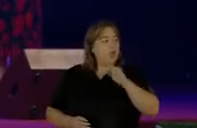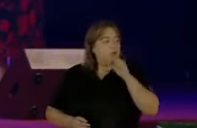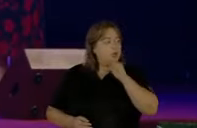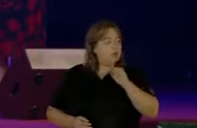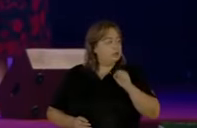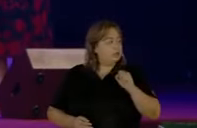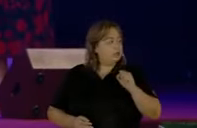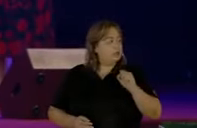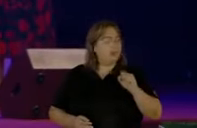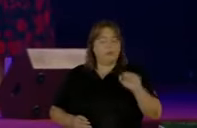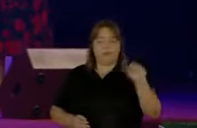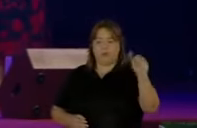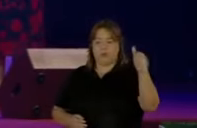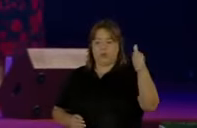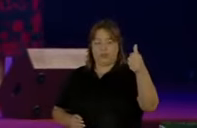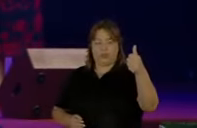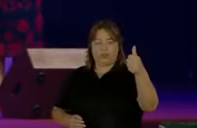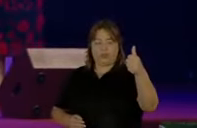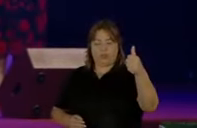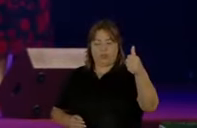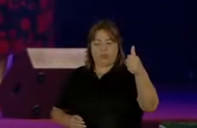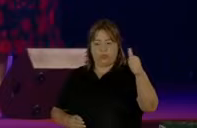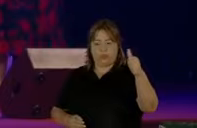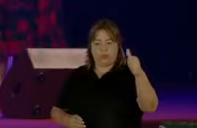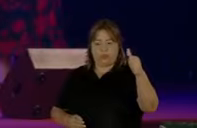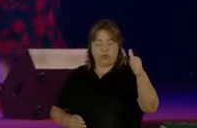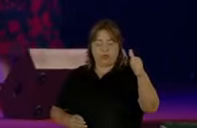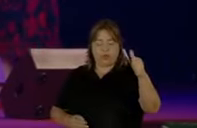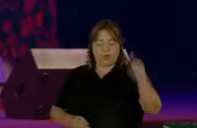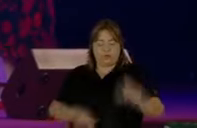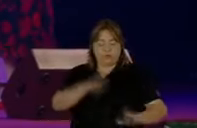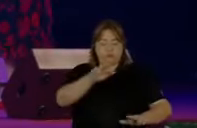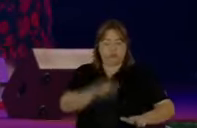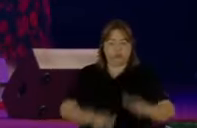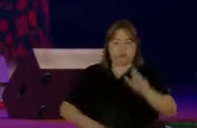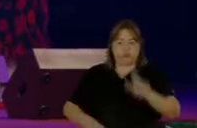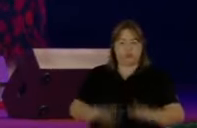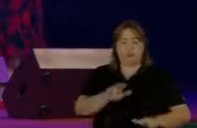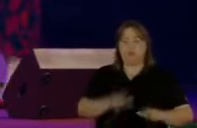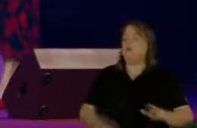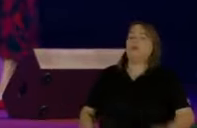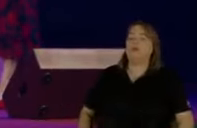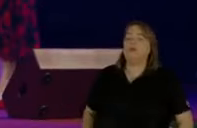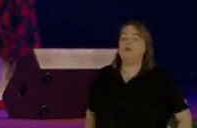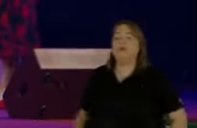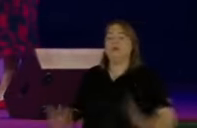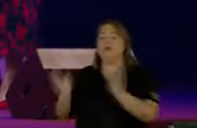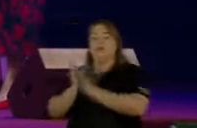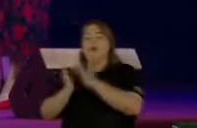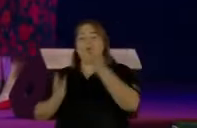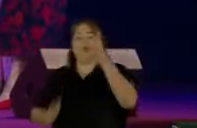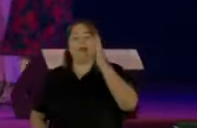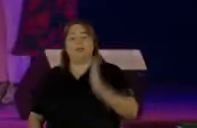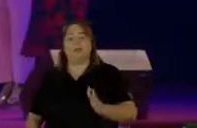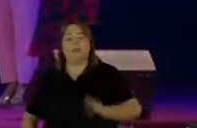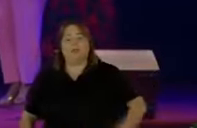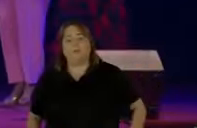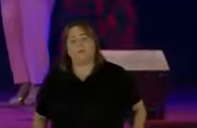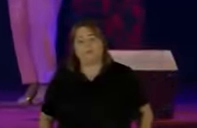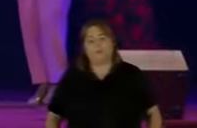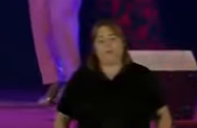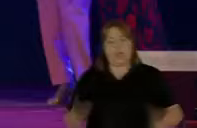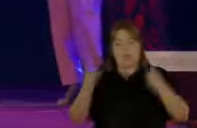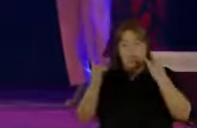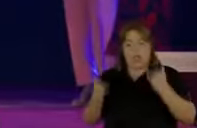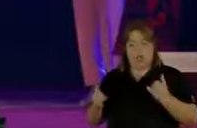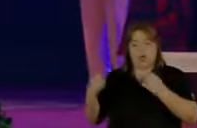100-60, 100 millas, 60 años, alaba. Tendré que escribir otro. Gloria a Dios, amén. Ahora le toca. Amén,